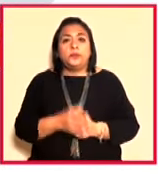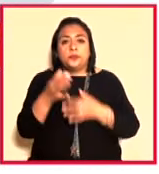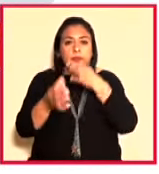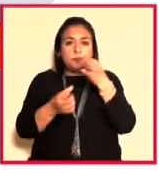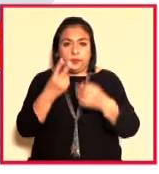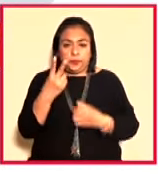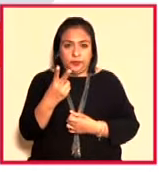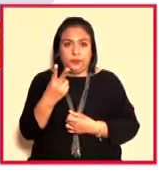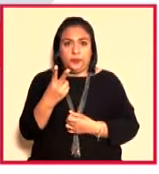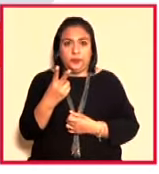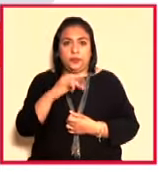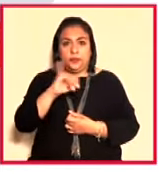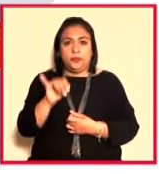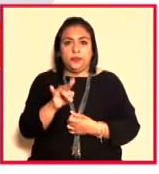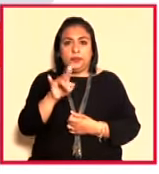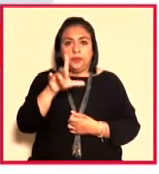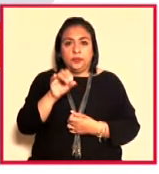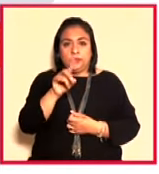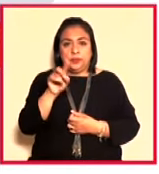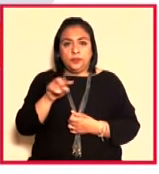22, Julio López.